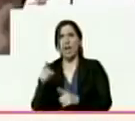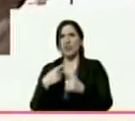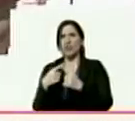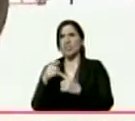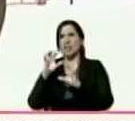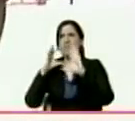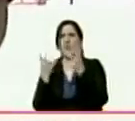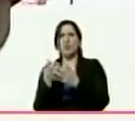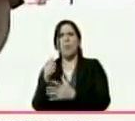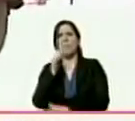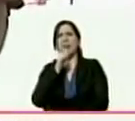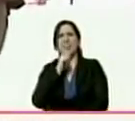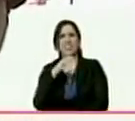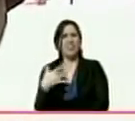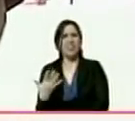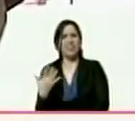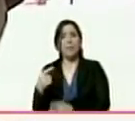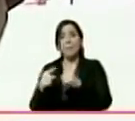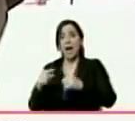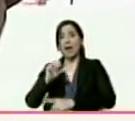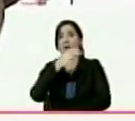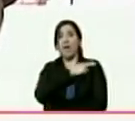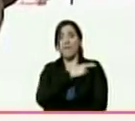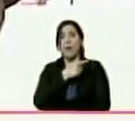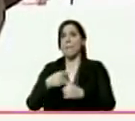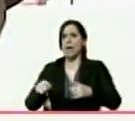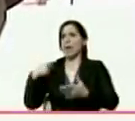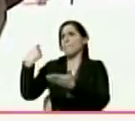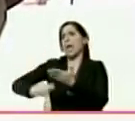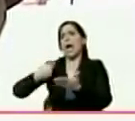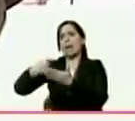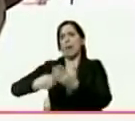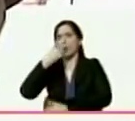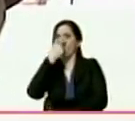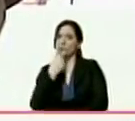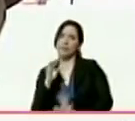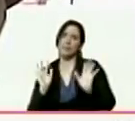¿Para quién es? Para su jefe, porque le siguen dando plata, pobrecito.